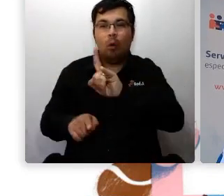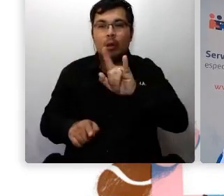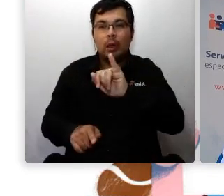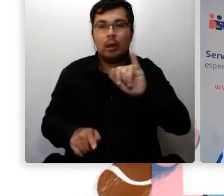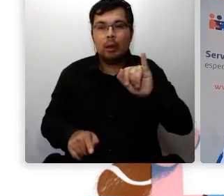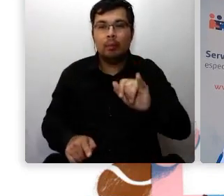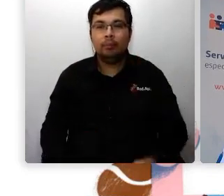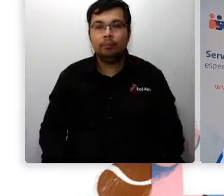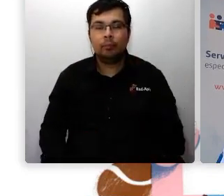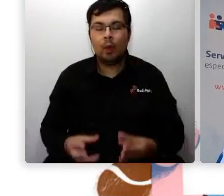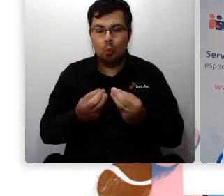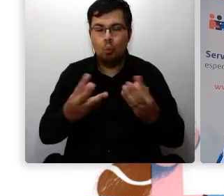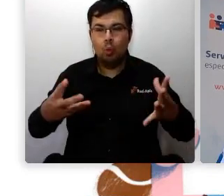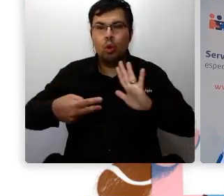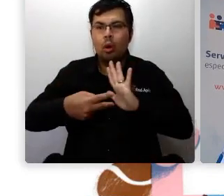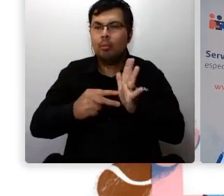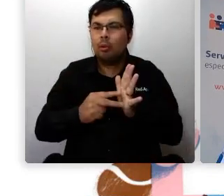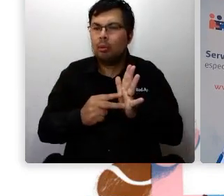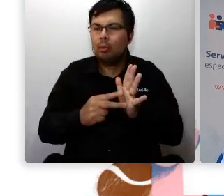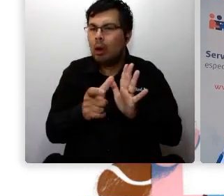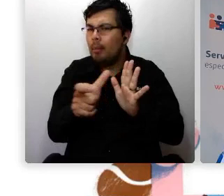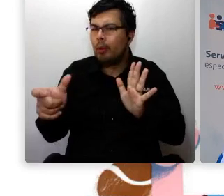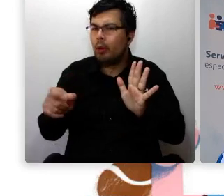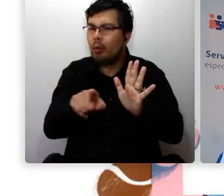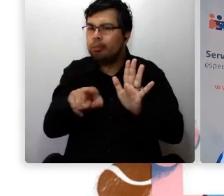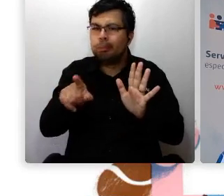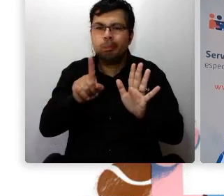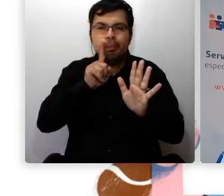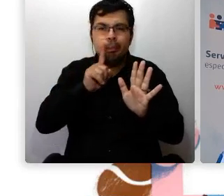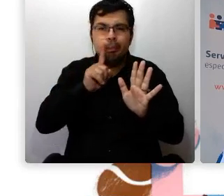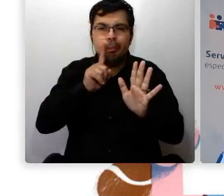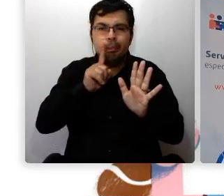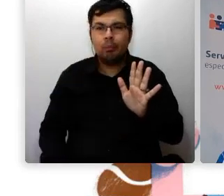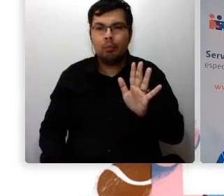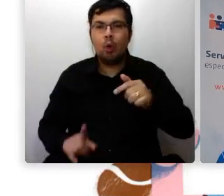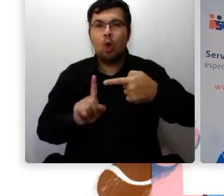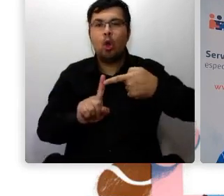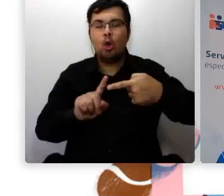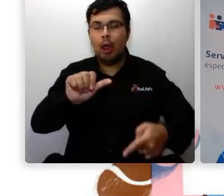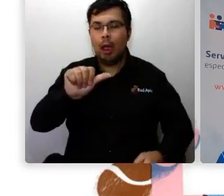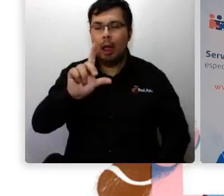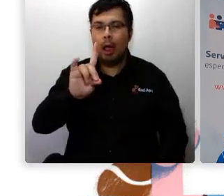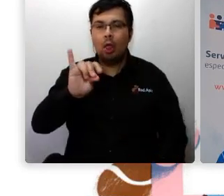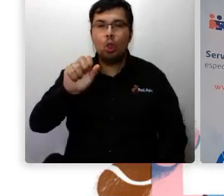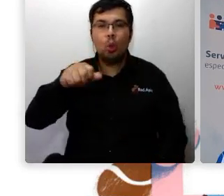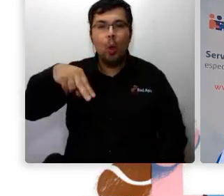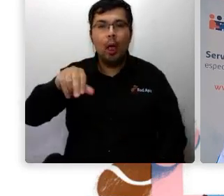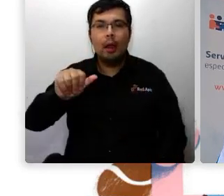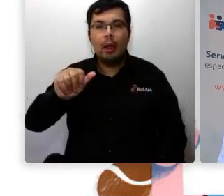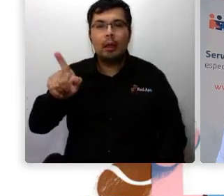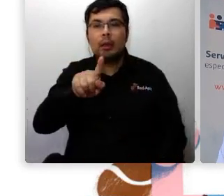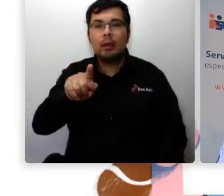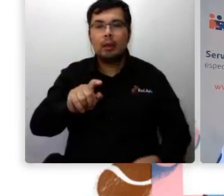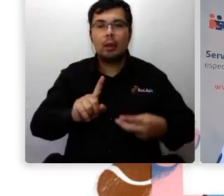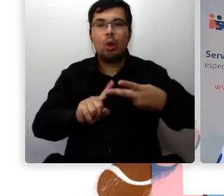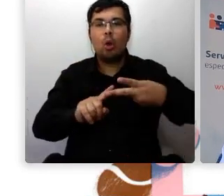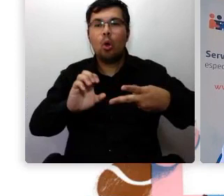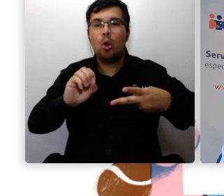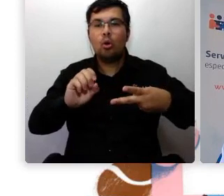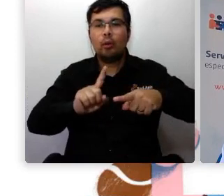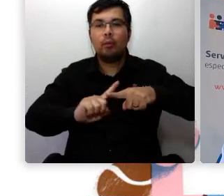de los problemas que tiene la gente son o con aduanas o con la TGR, con